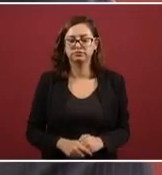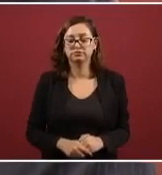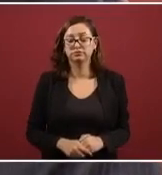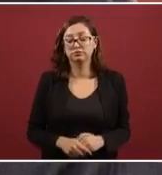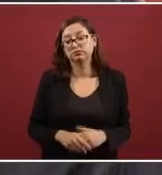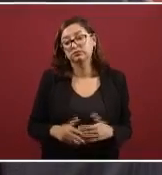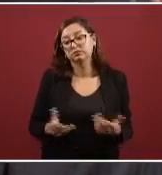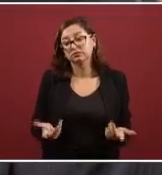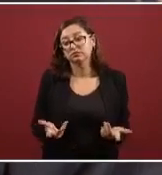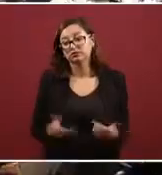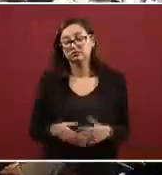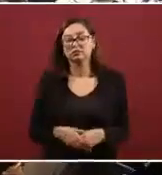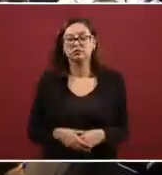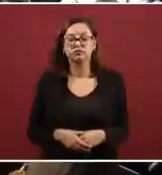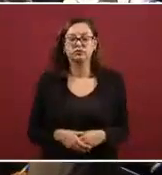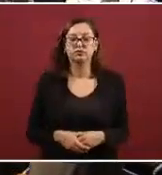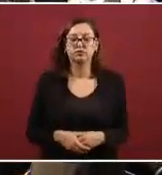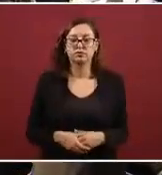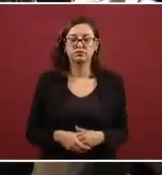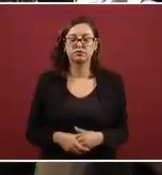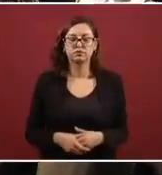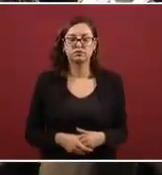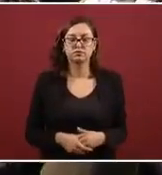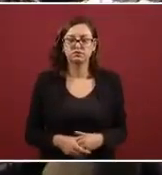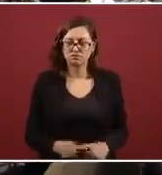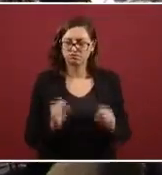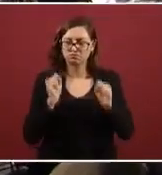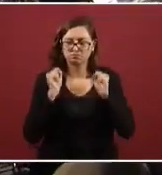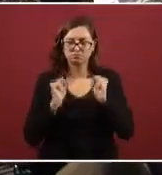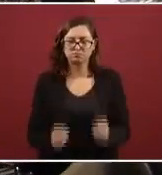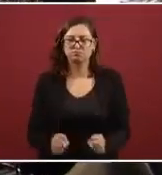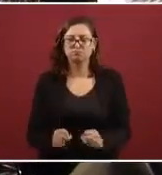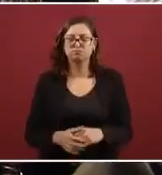Entonces, eso se ha garantizado.